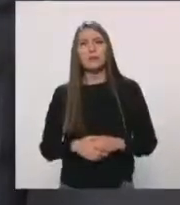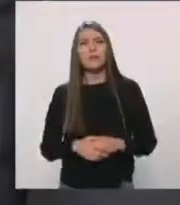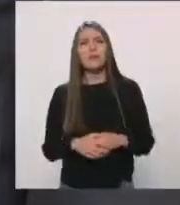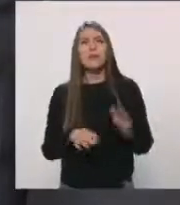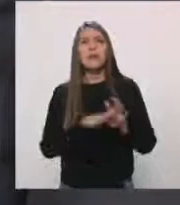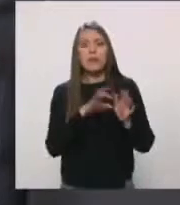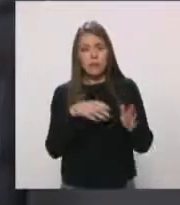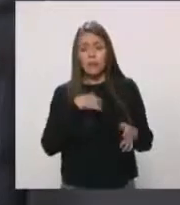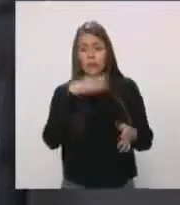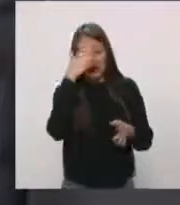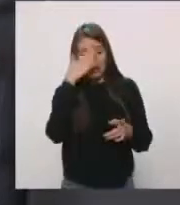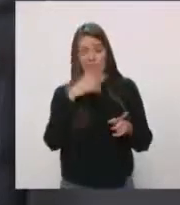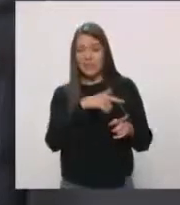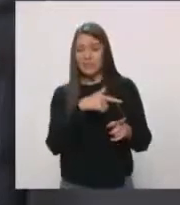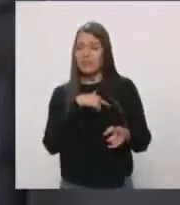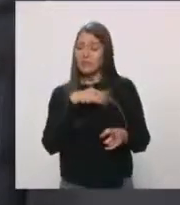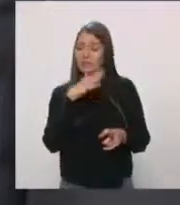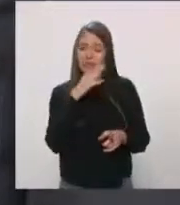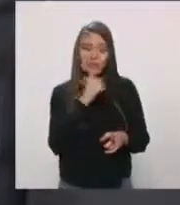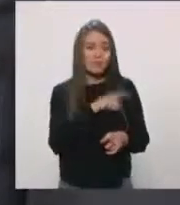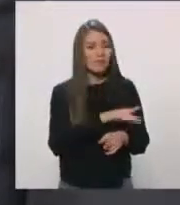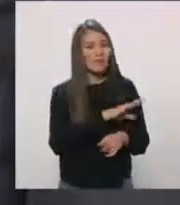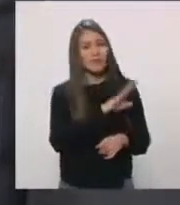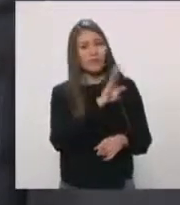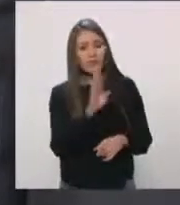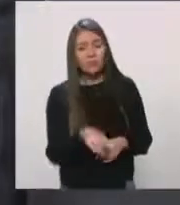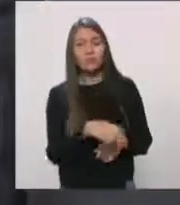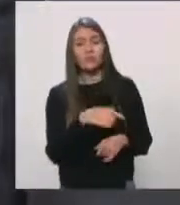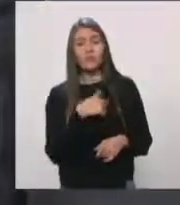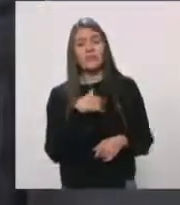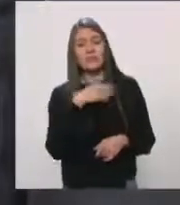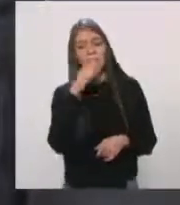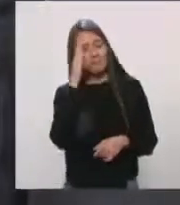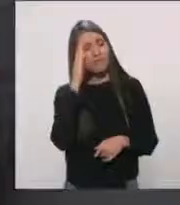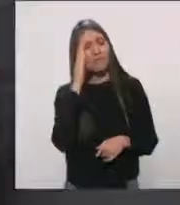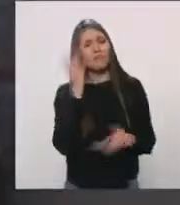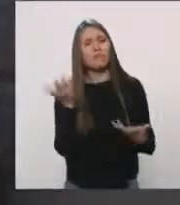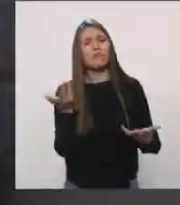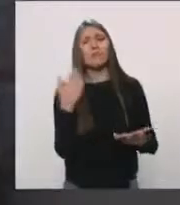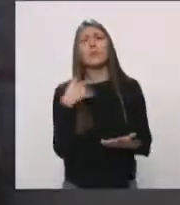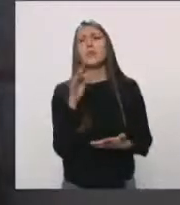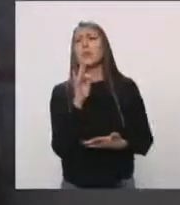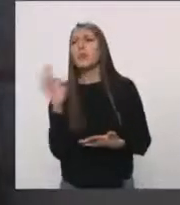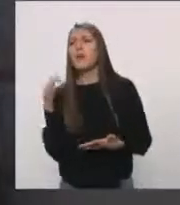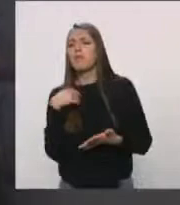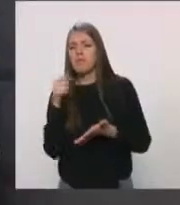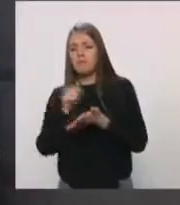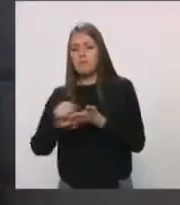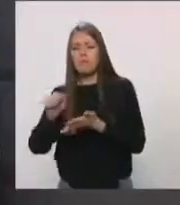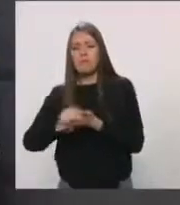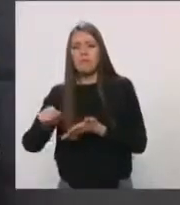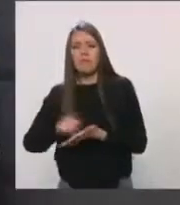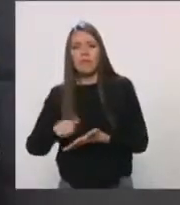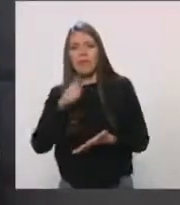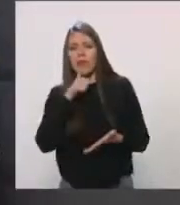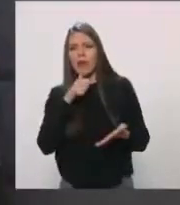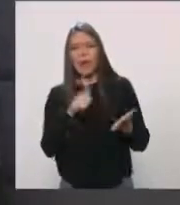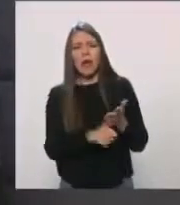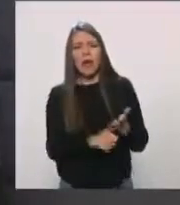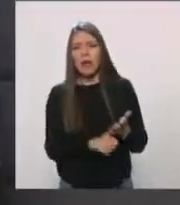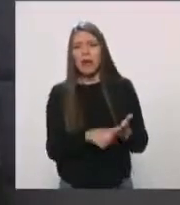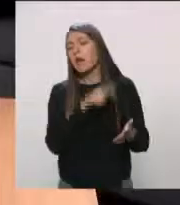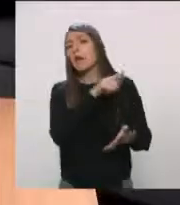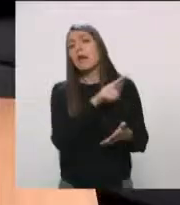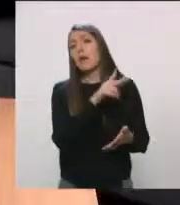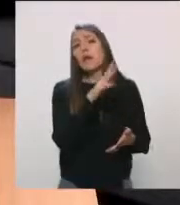costando aceptar la pérdida de mi ser querido, a lo mejor escribo una carta, aunque no la pueda leer él, pero a